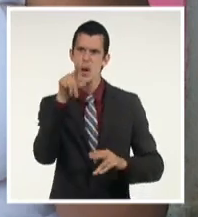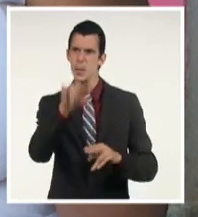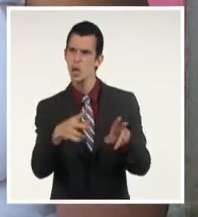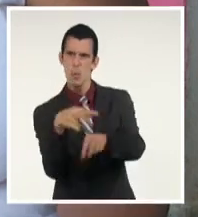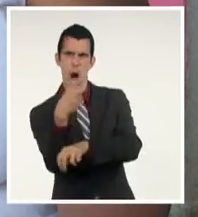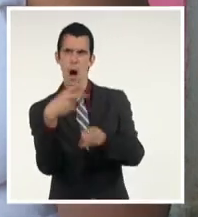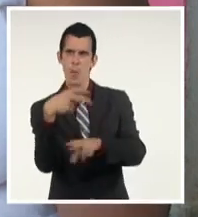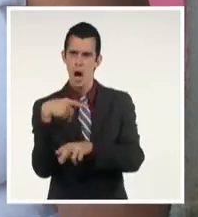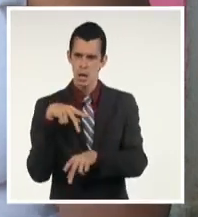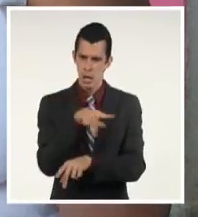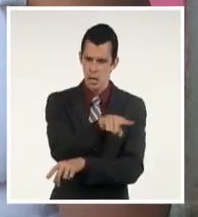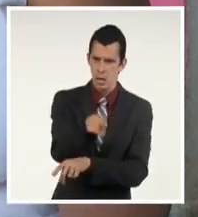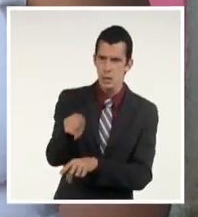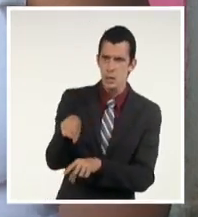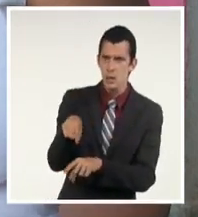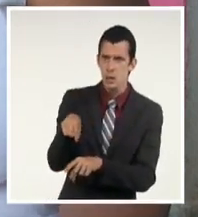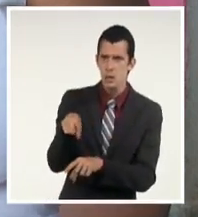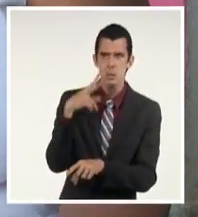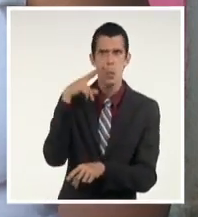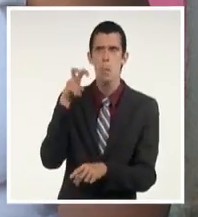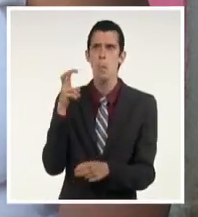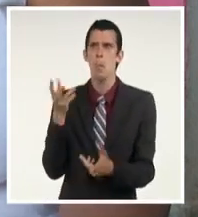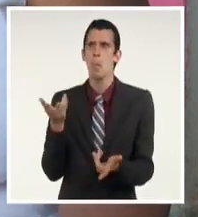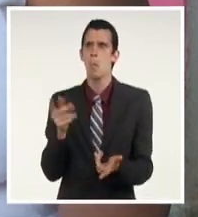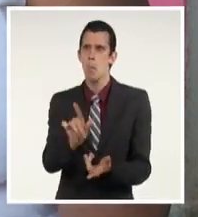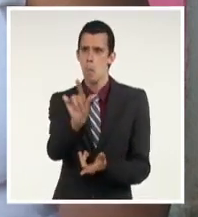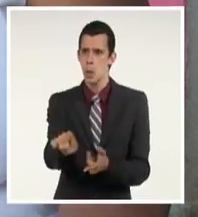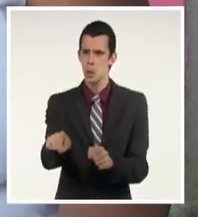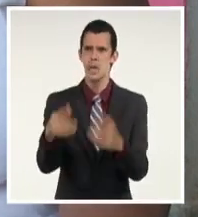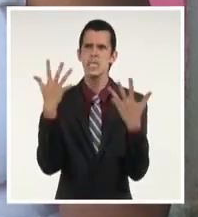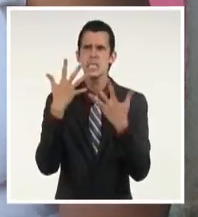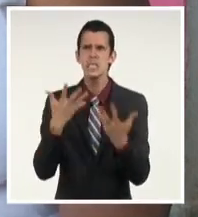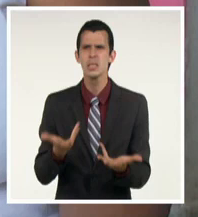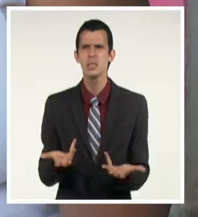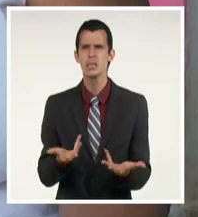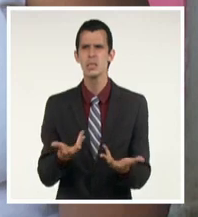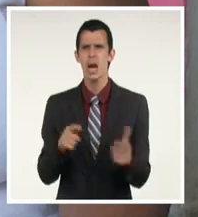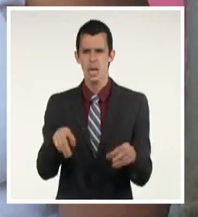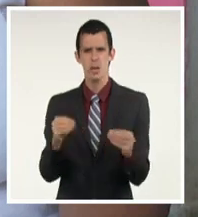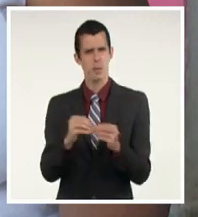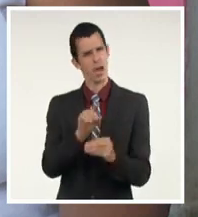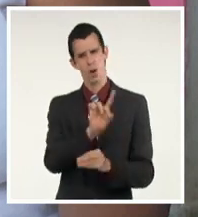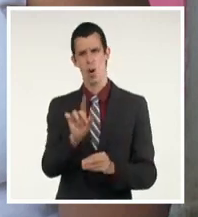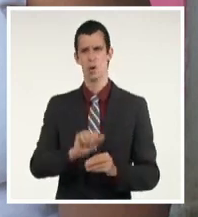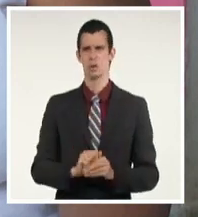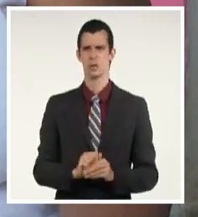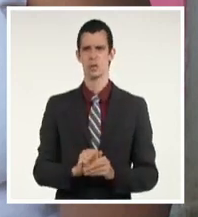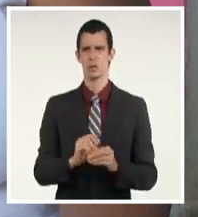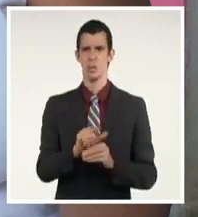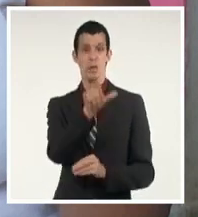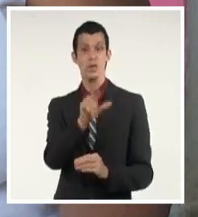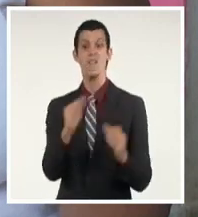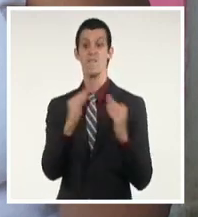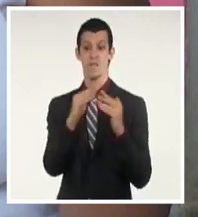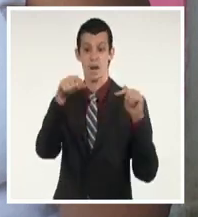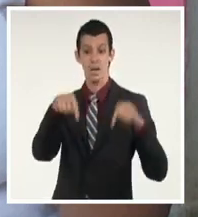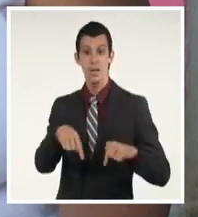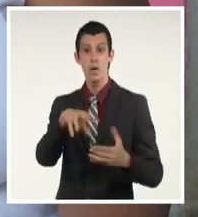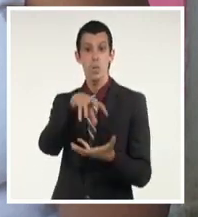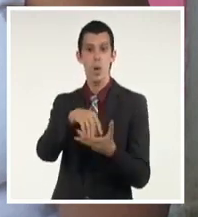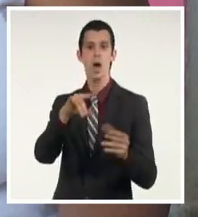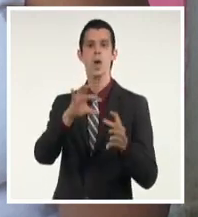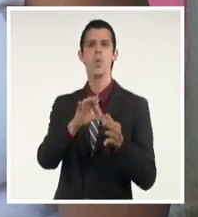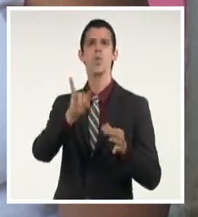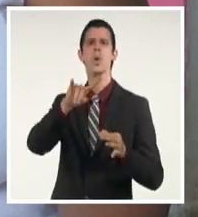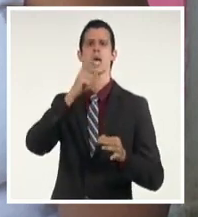ese vandalismo, esa lujuria de odio, te puedo decir que hay